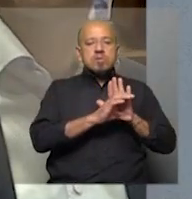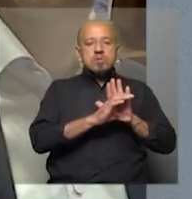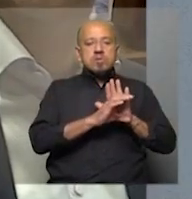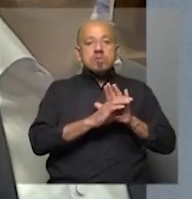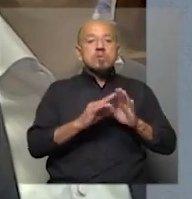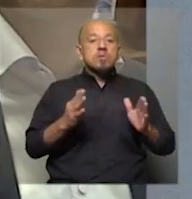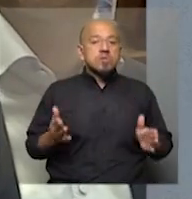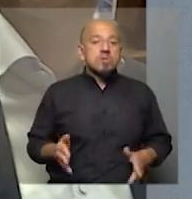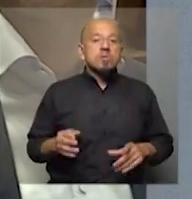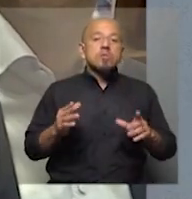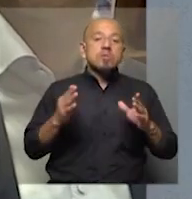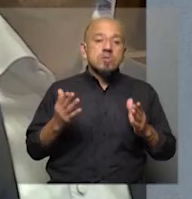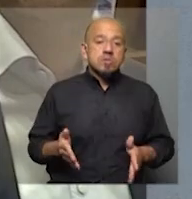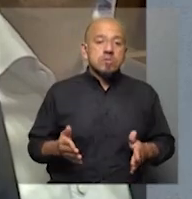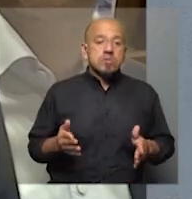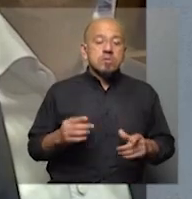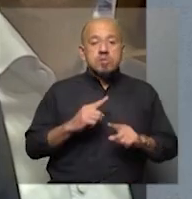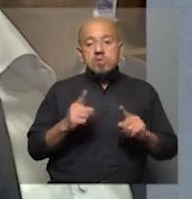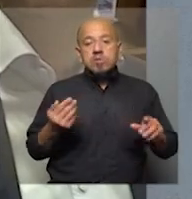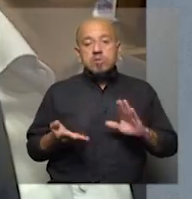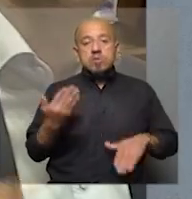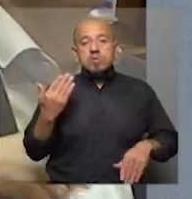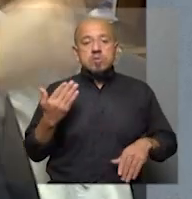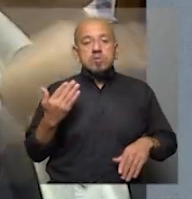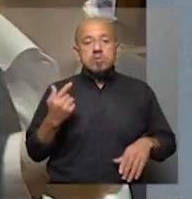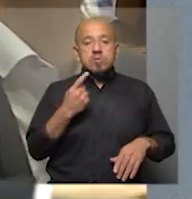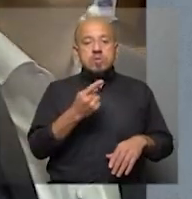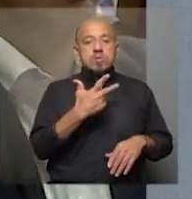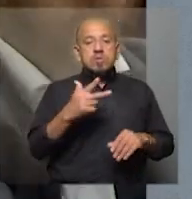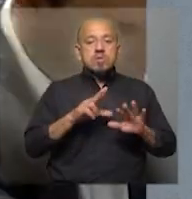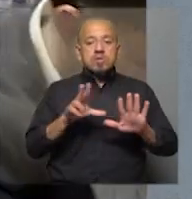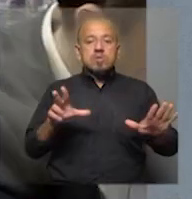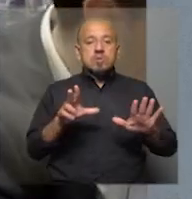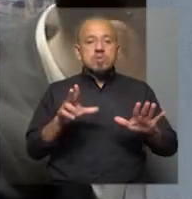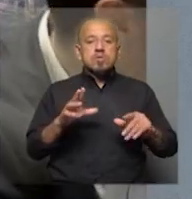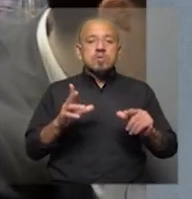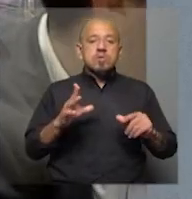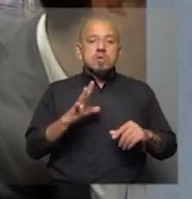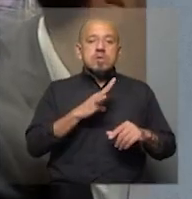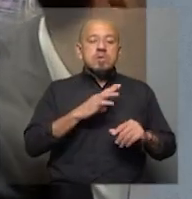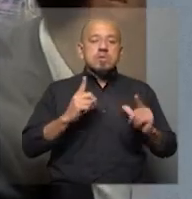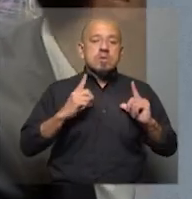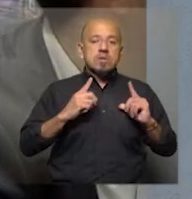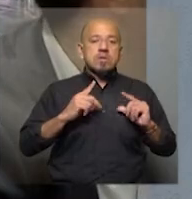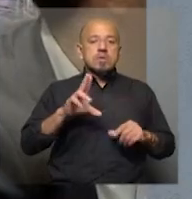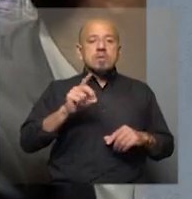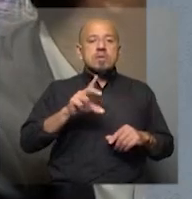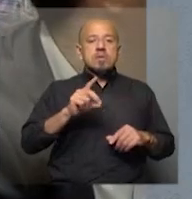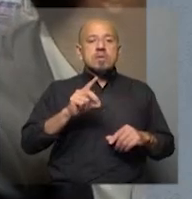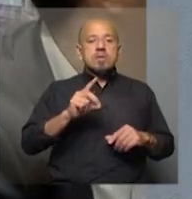que si se no se logran las mayorías del 138 habrá que esperar 30 días para que